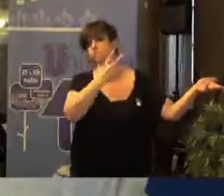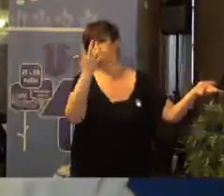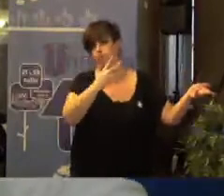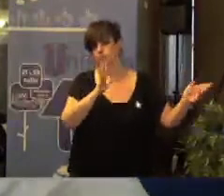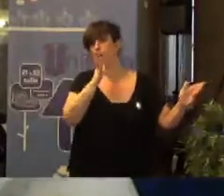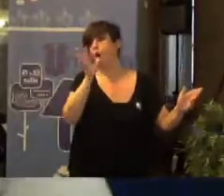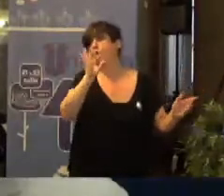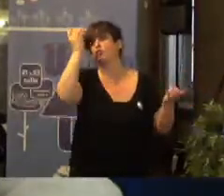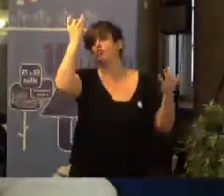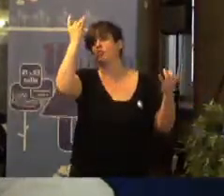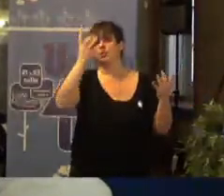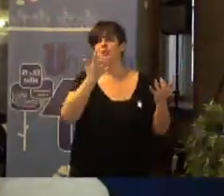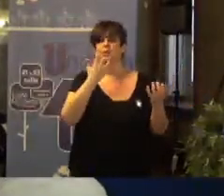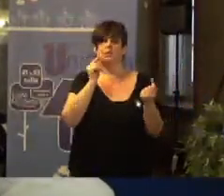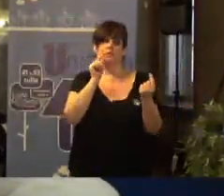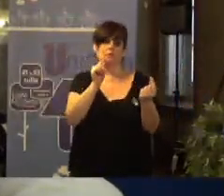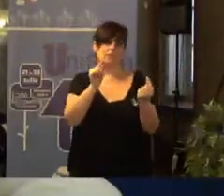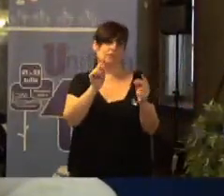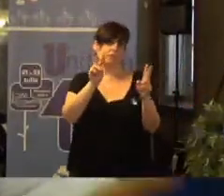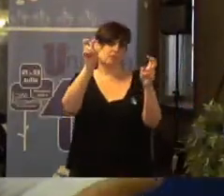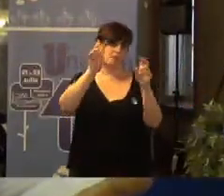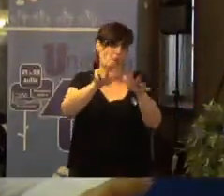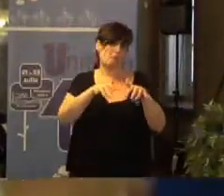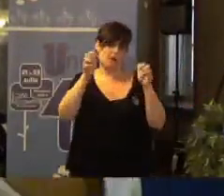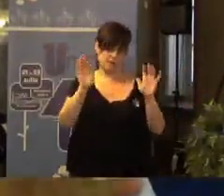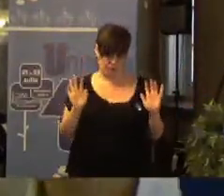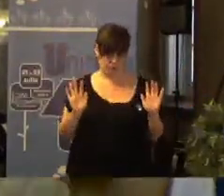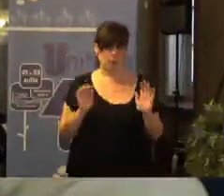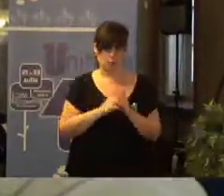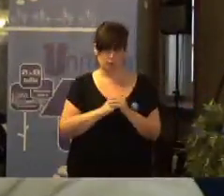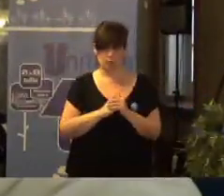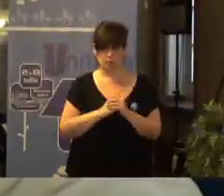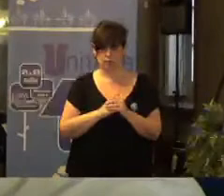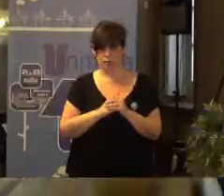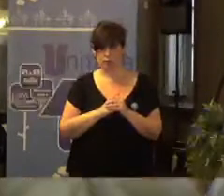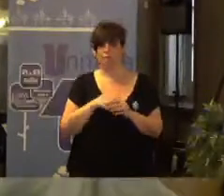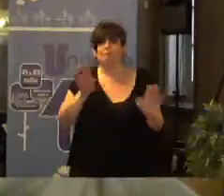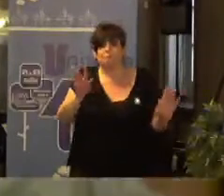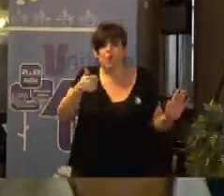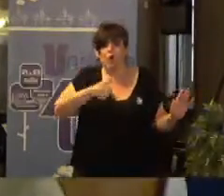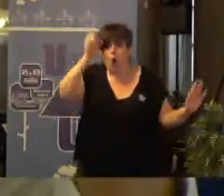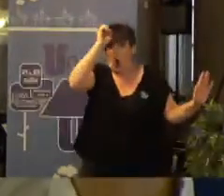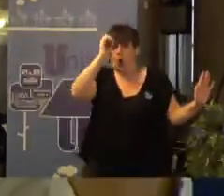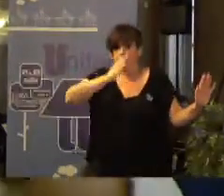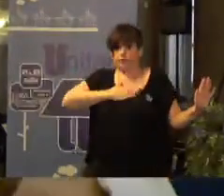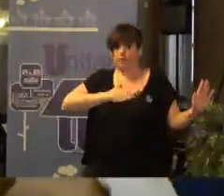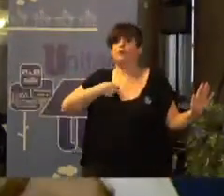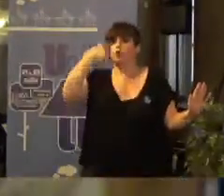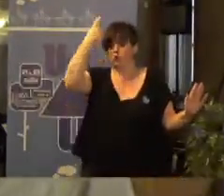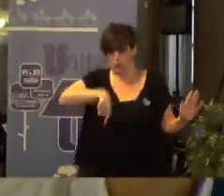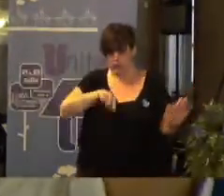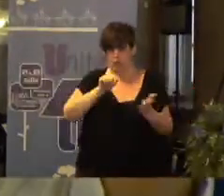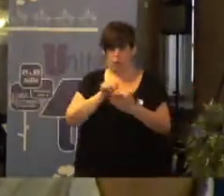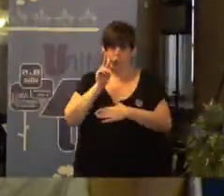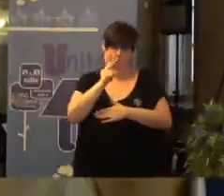cousas de esgrima parlamentaria en vez de facer un combate político. Esta é a miña visión. Xa sei que é unha visión que é moi fácil de